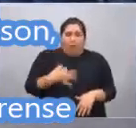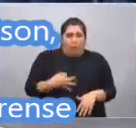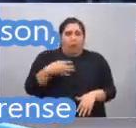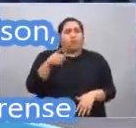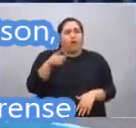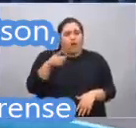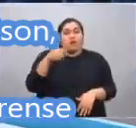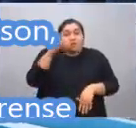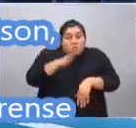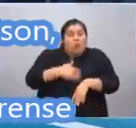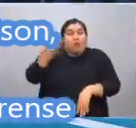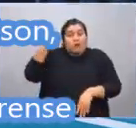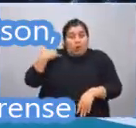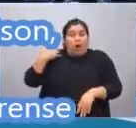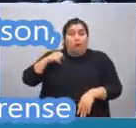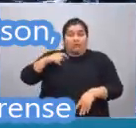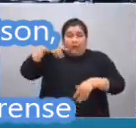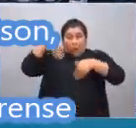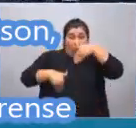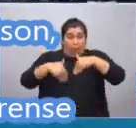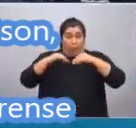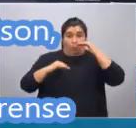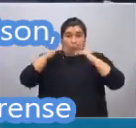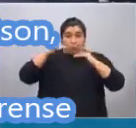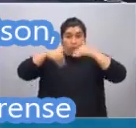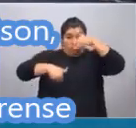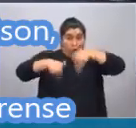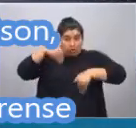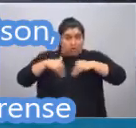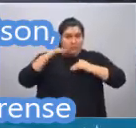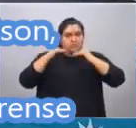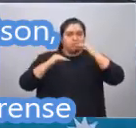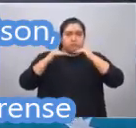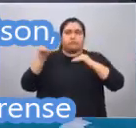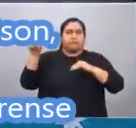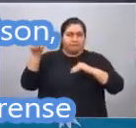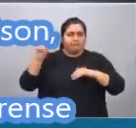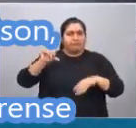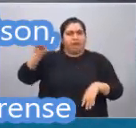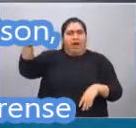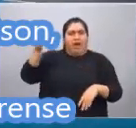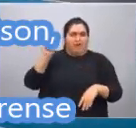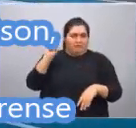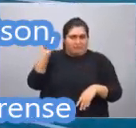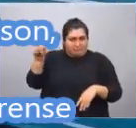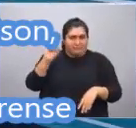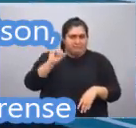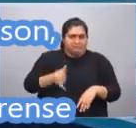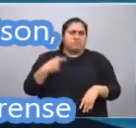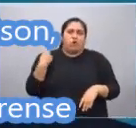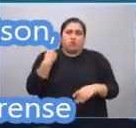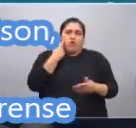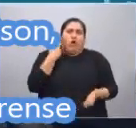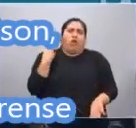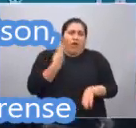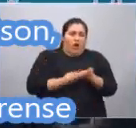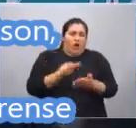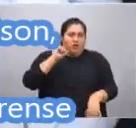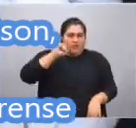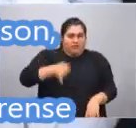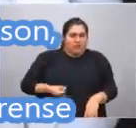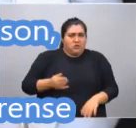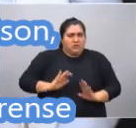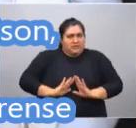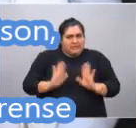en el balotaje fue Milei el que se impuso. Hemos reconocido ya, y